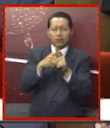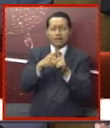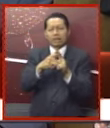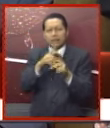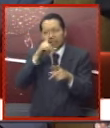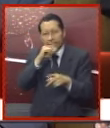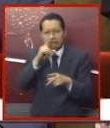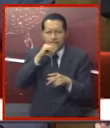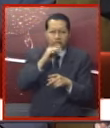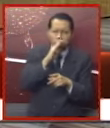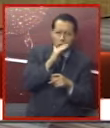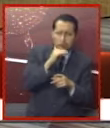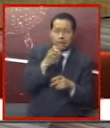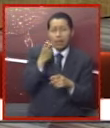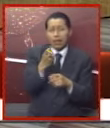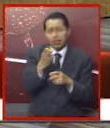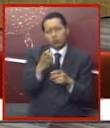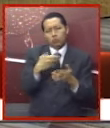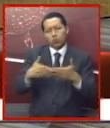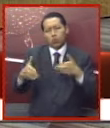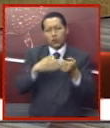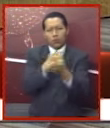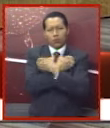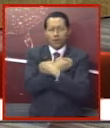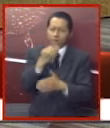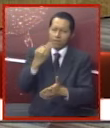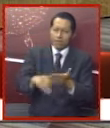de abrir un debate serio sobre el modelo educativo.